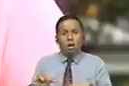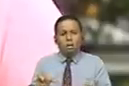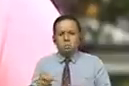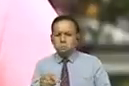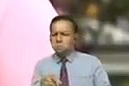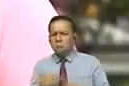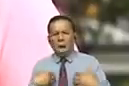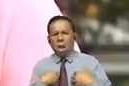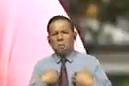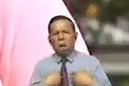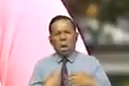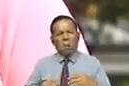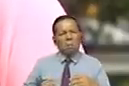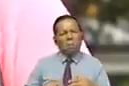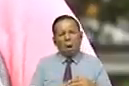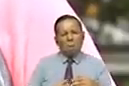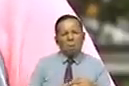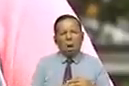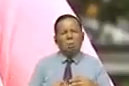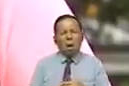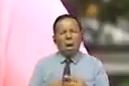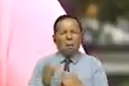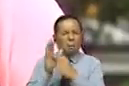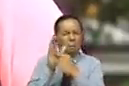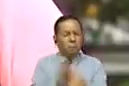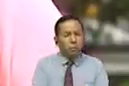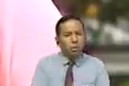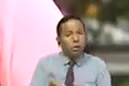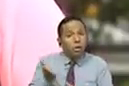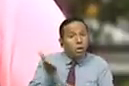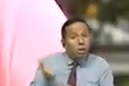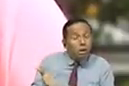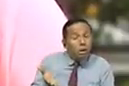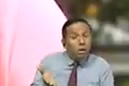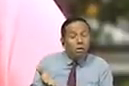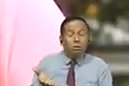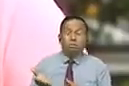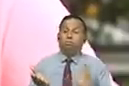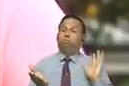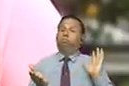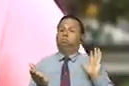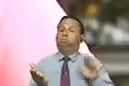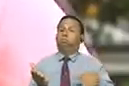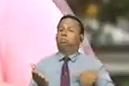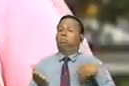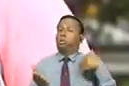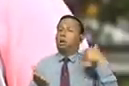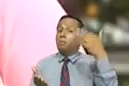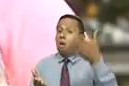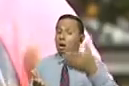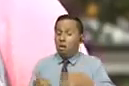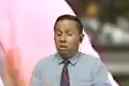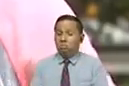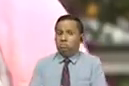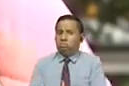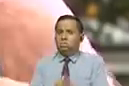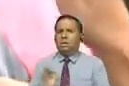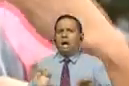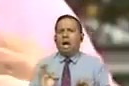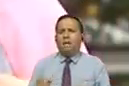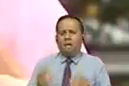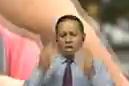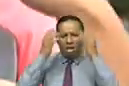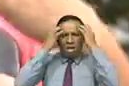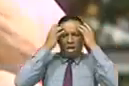acto de crueldad contra un ser vulnerable como un animal es una persona que está, digamos, deshumanizándose, que tiene rotas ciertas